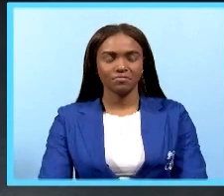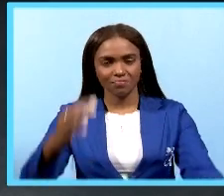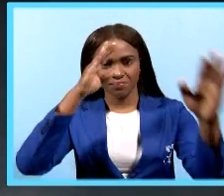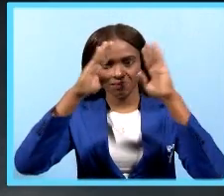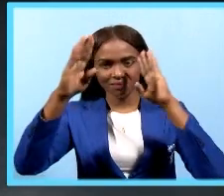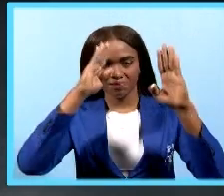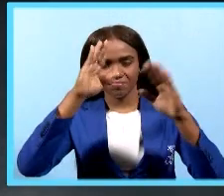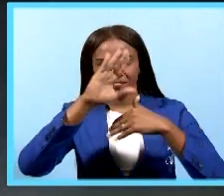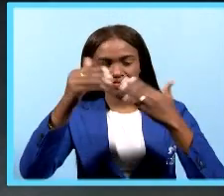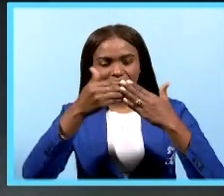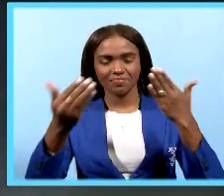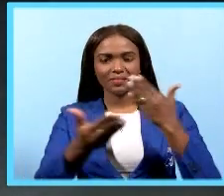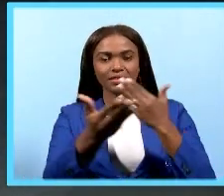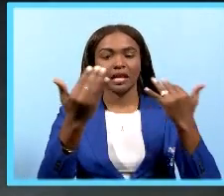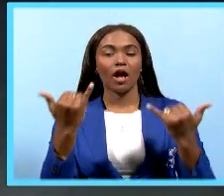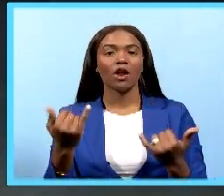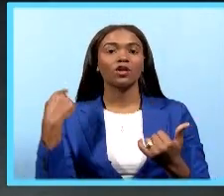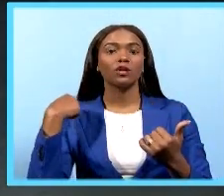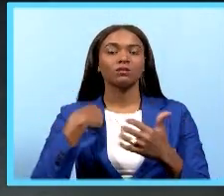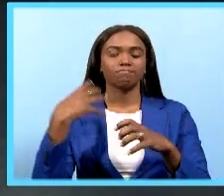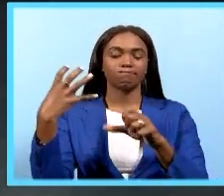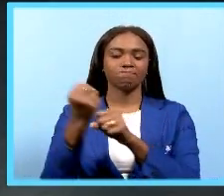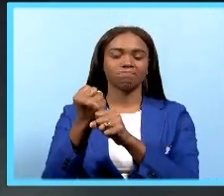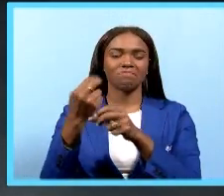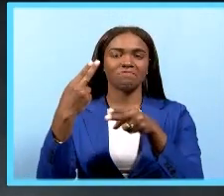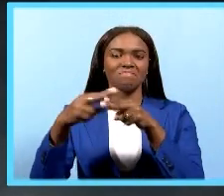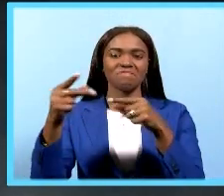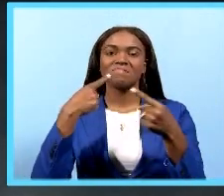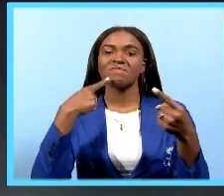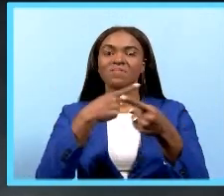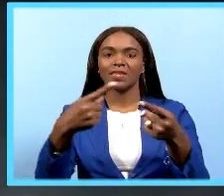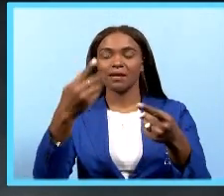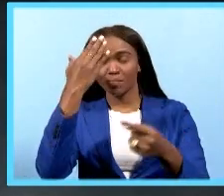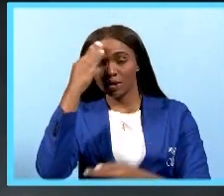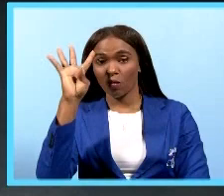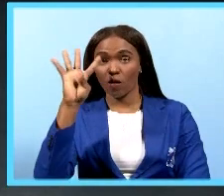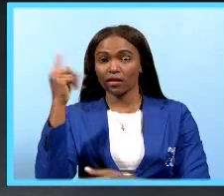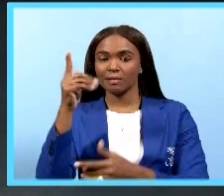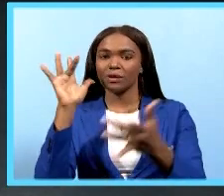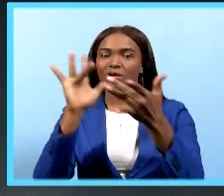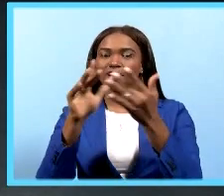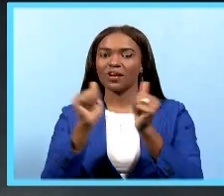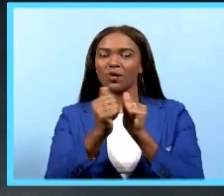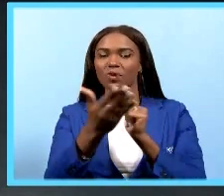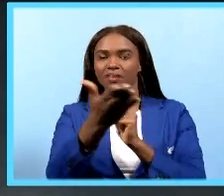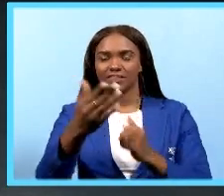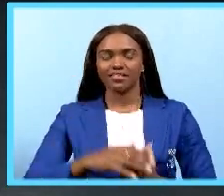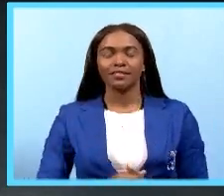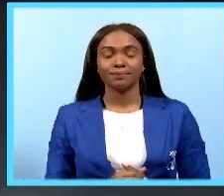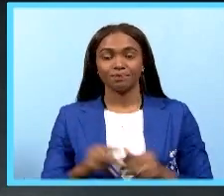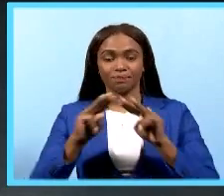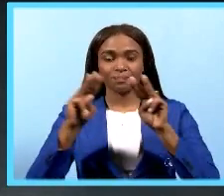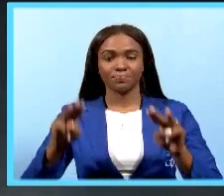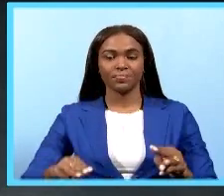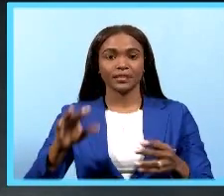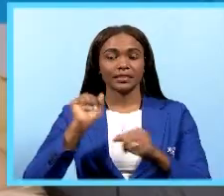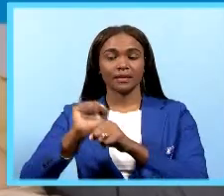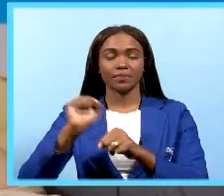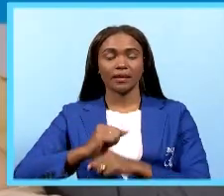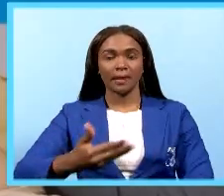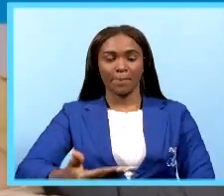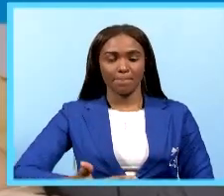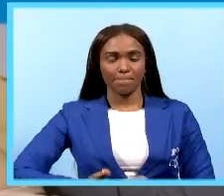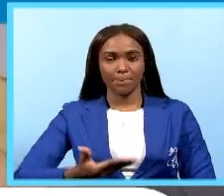Hola a todos, a esta hora de la tarde vamos a una actualización informativa, porque el 4 siempre conecta. El Ministerio de Trabajo invita a los interesados